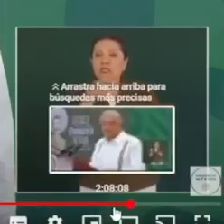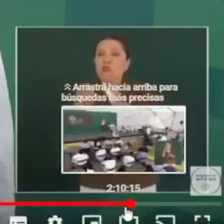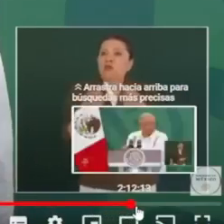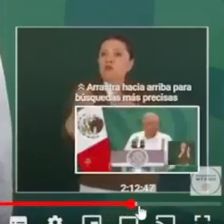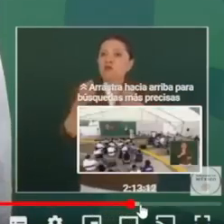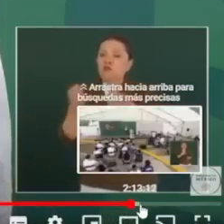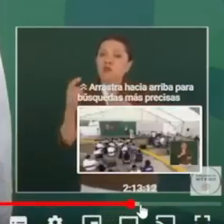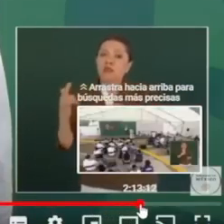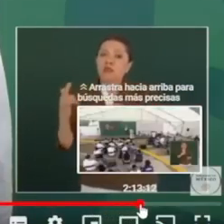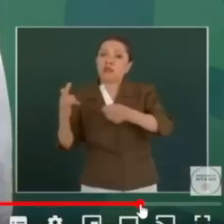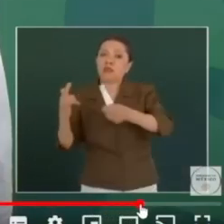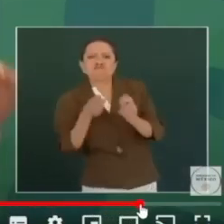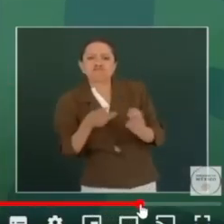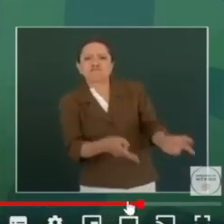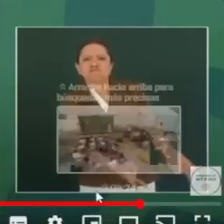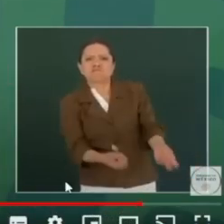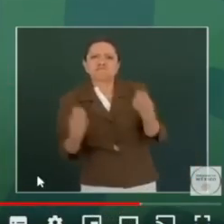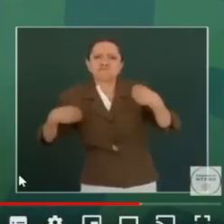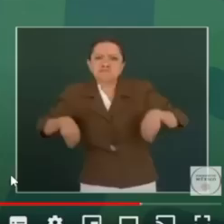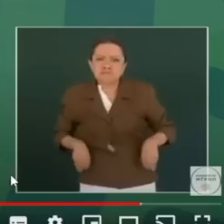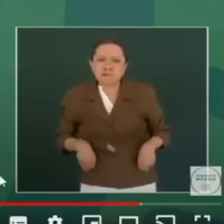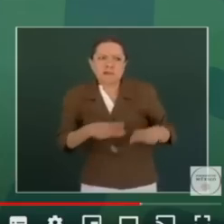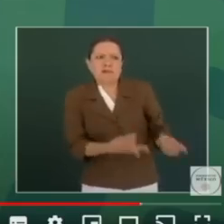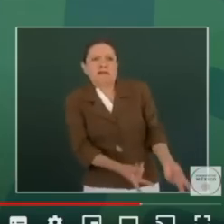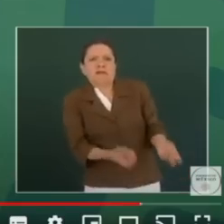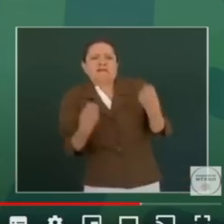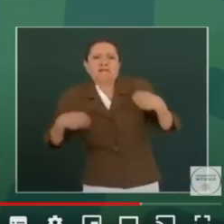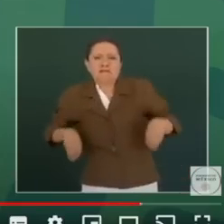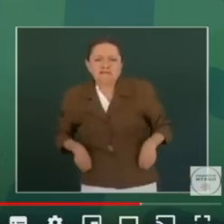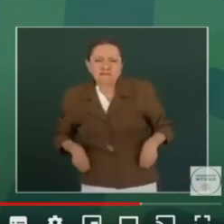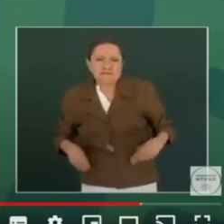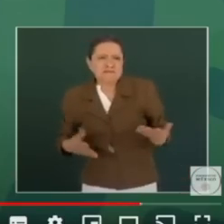Entonces, se enojan